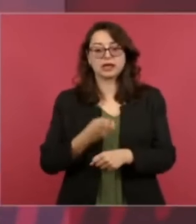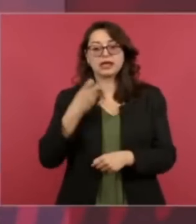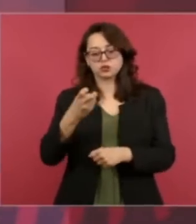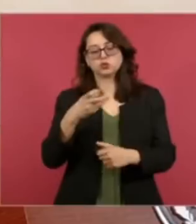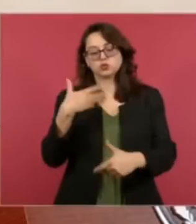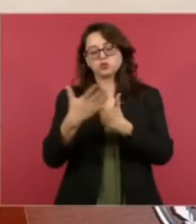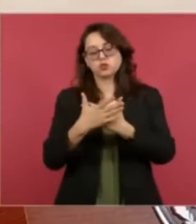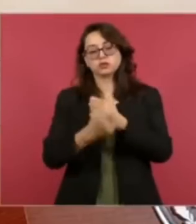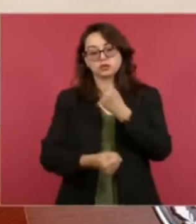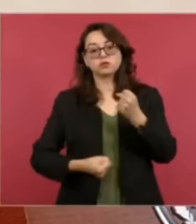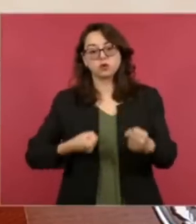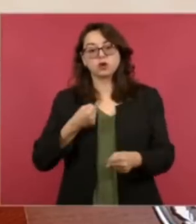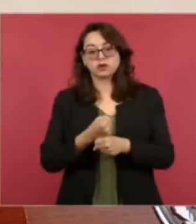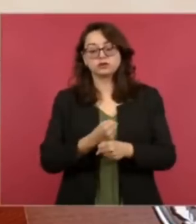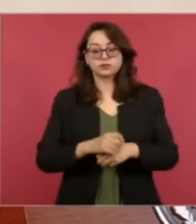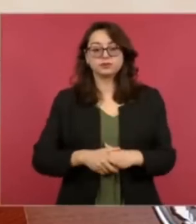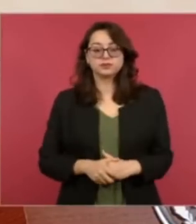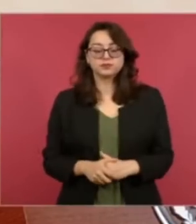la Constitución.